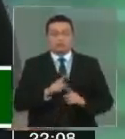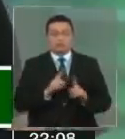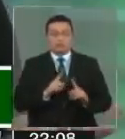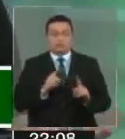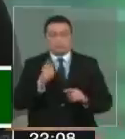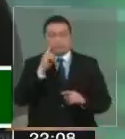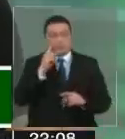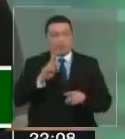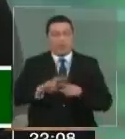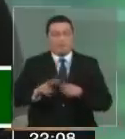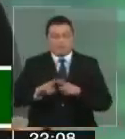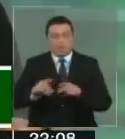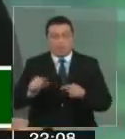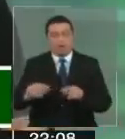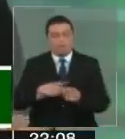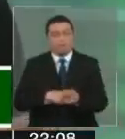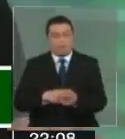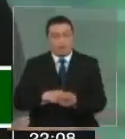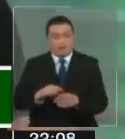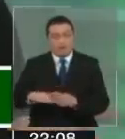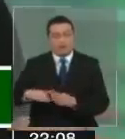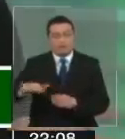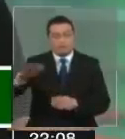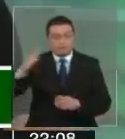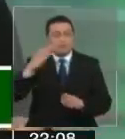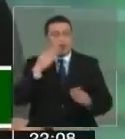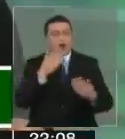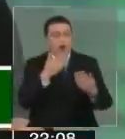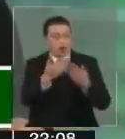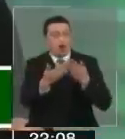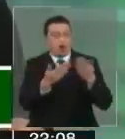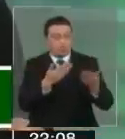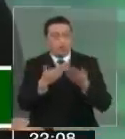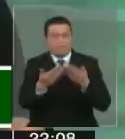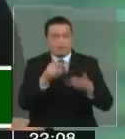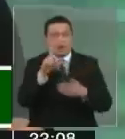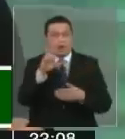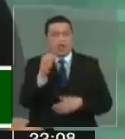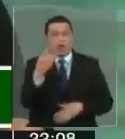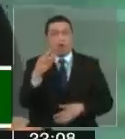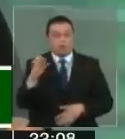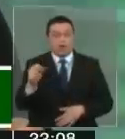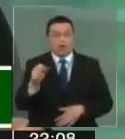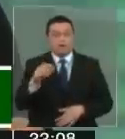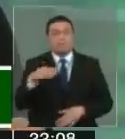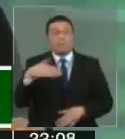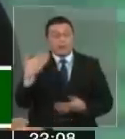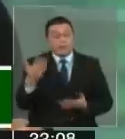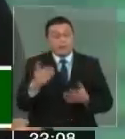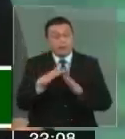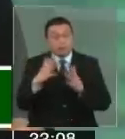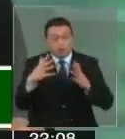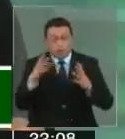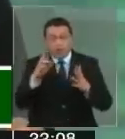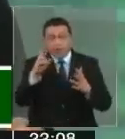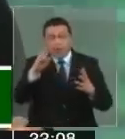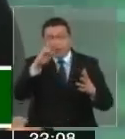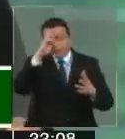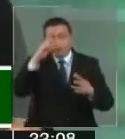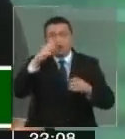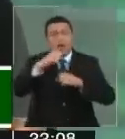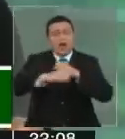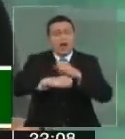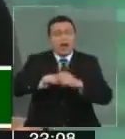fuimos preparados en la familia para convivir armoniosamente con Laurita. Y lo loco de todo es que muchos